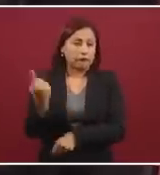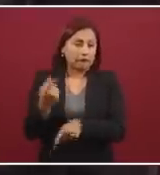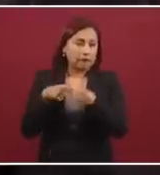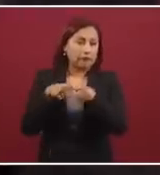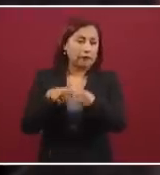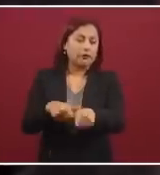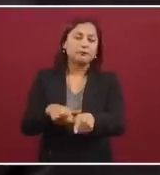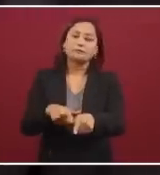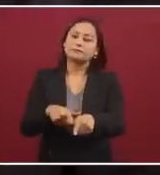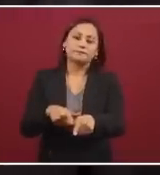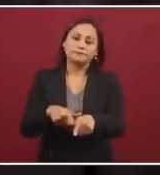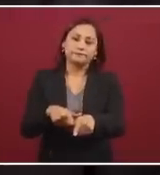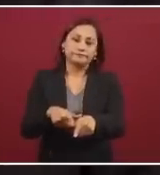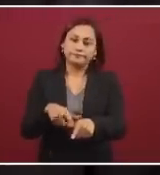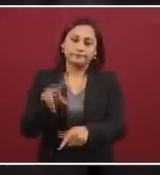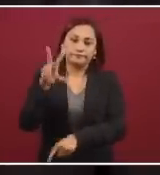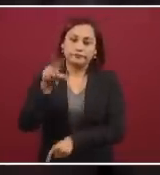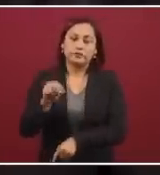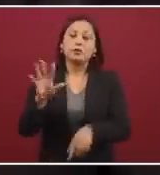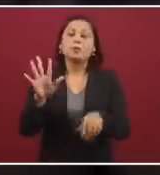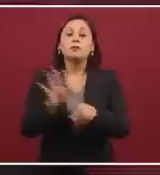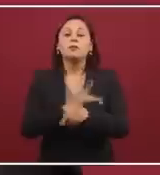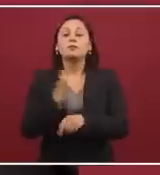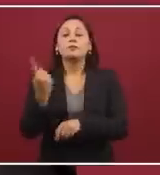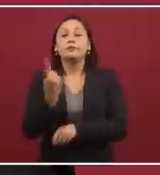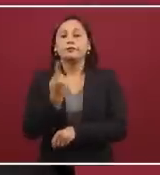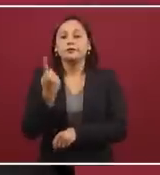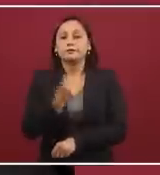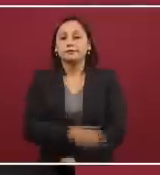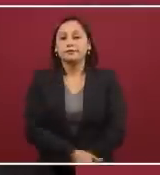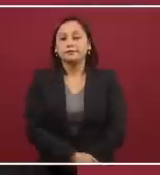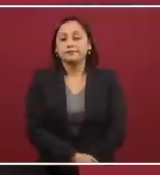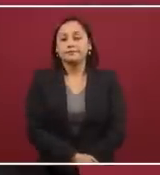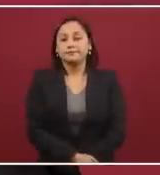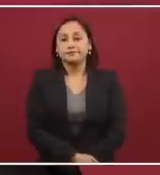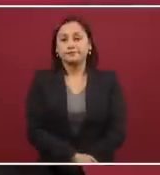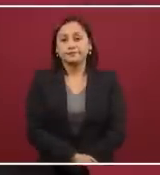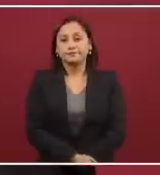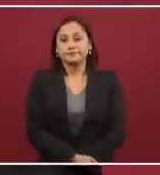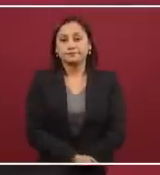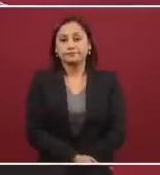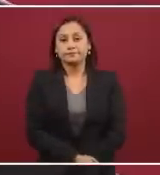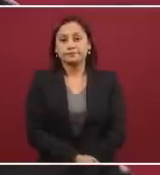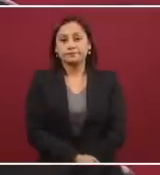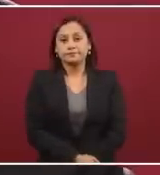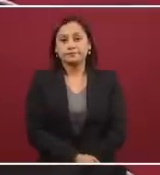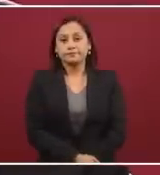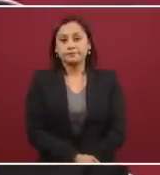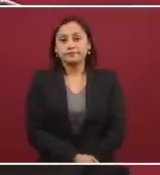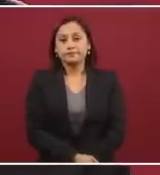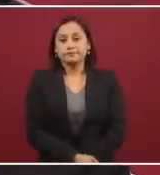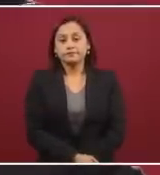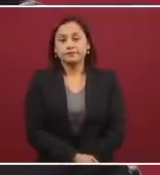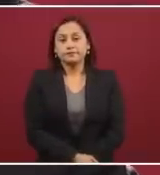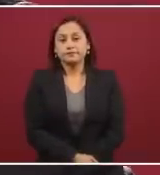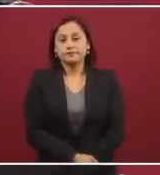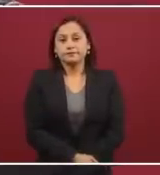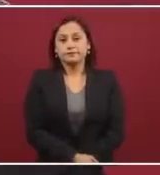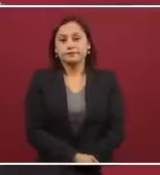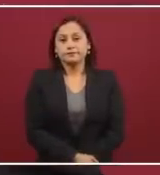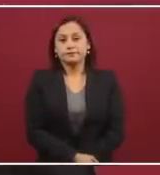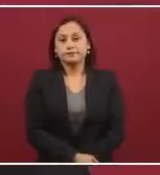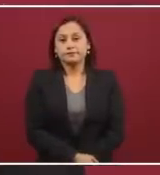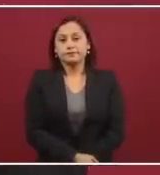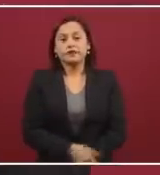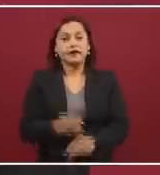porque nada absolutamente qué tienen que ver con malos